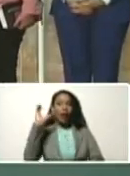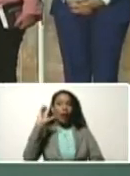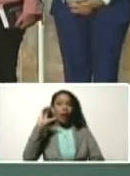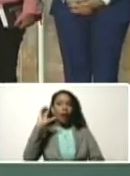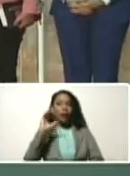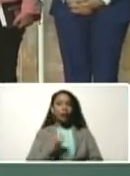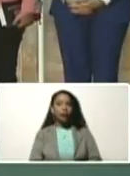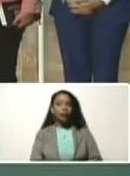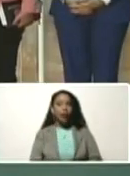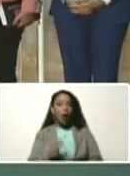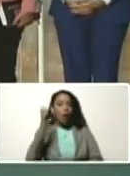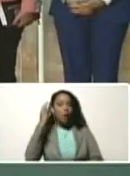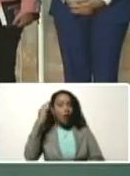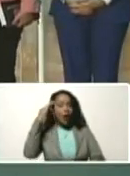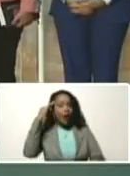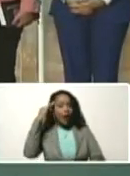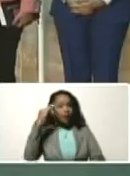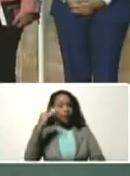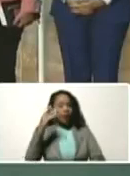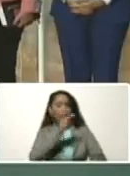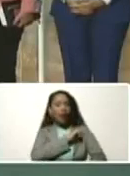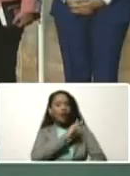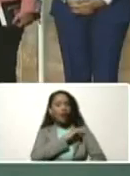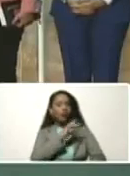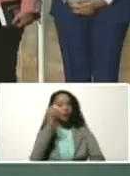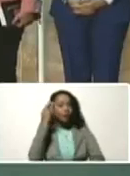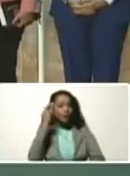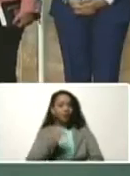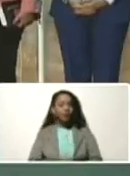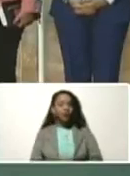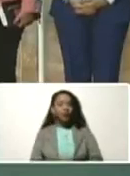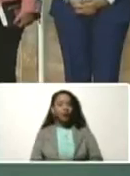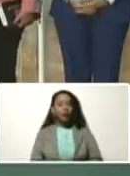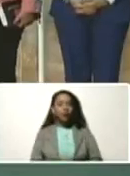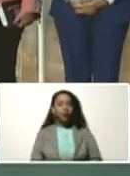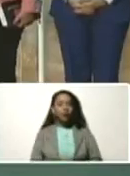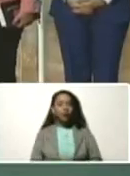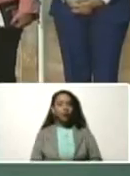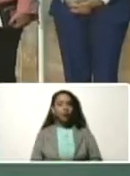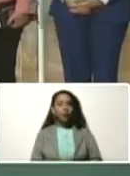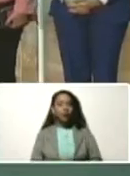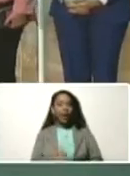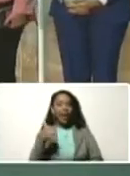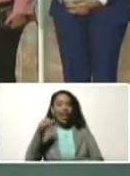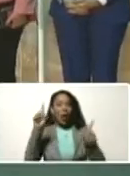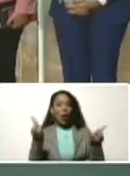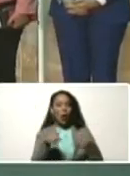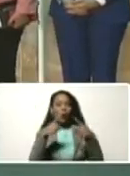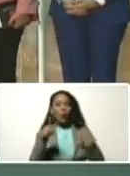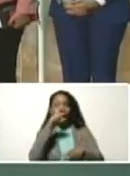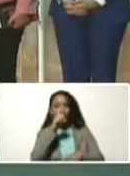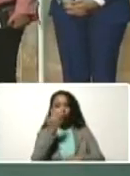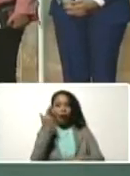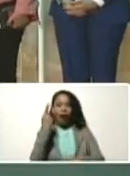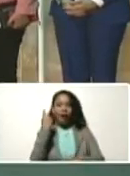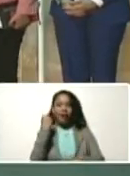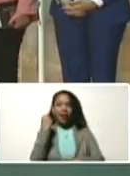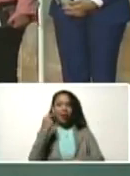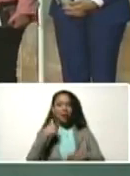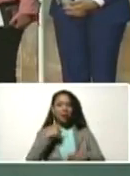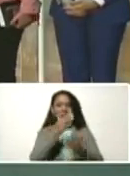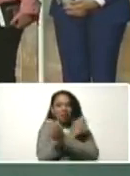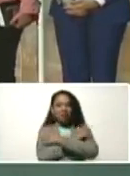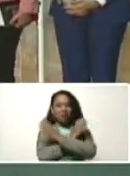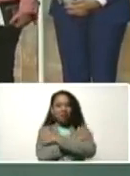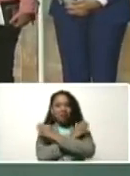compañera almirante en jefa, Carmen Teresa Meléndez Rivas, tuvo de cumpleaños ayer, mis